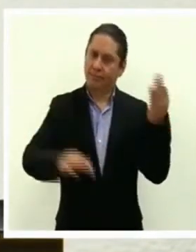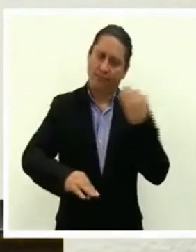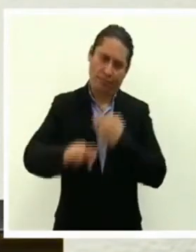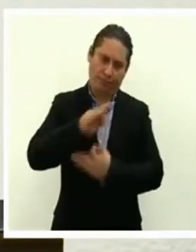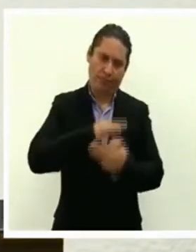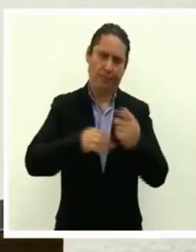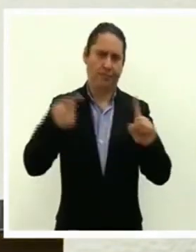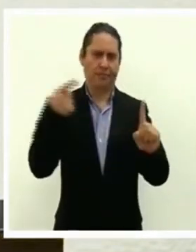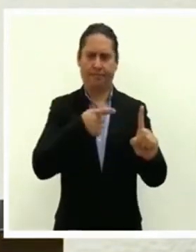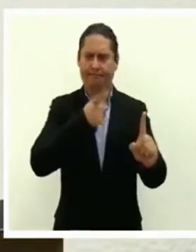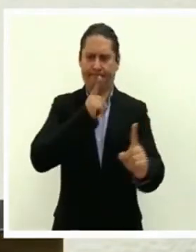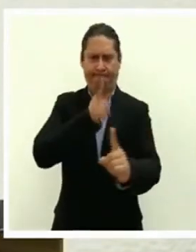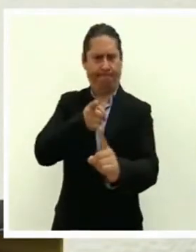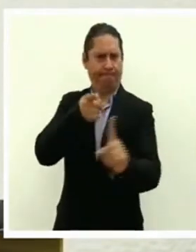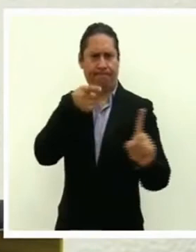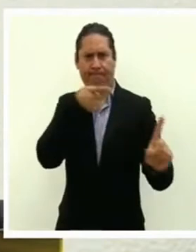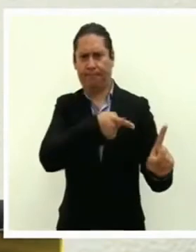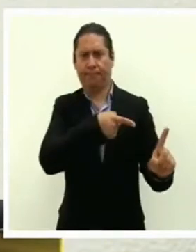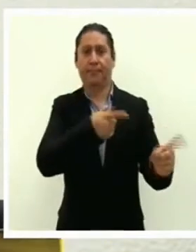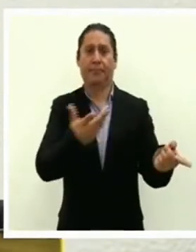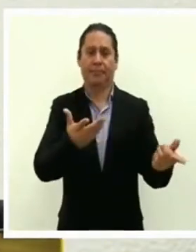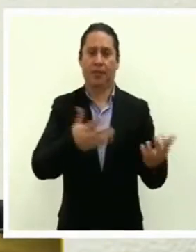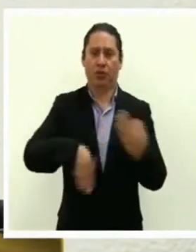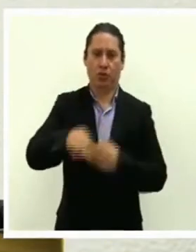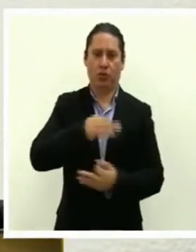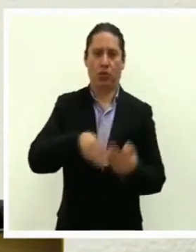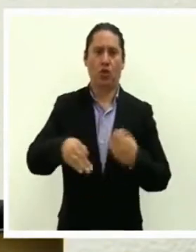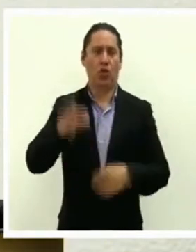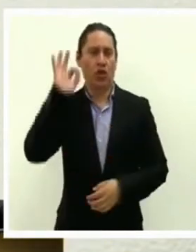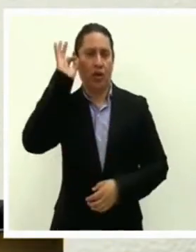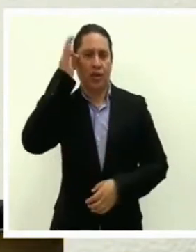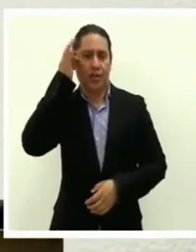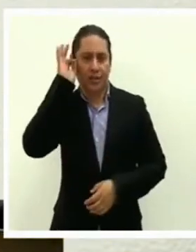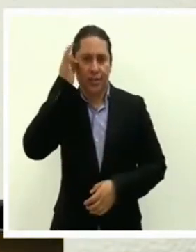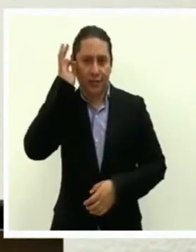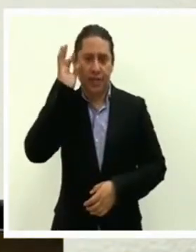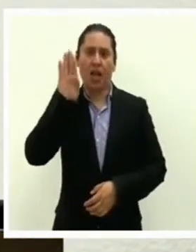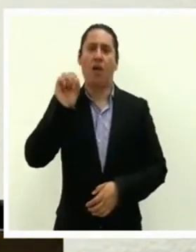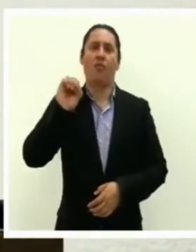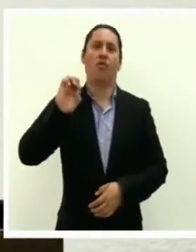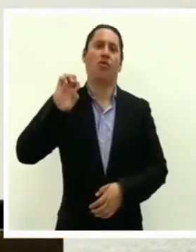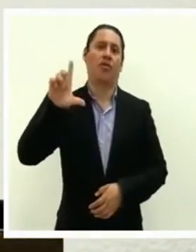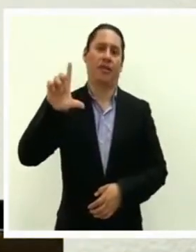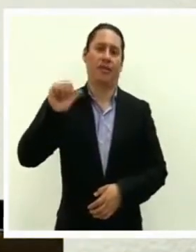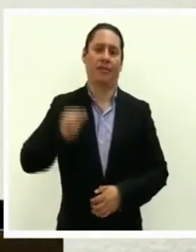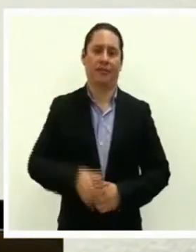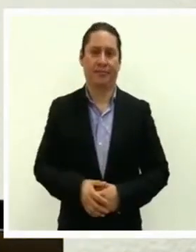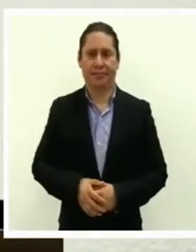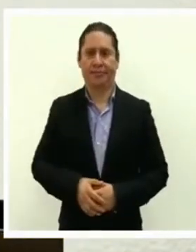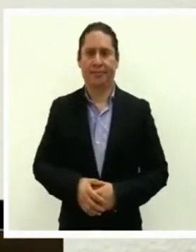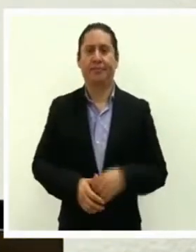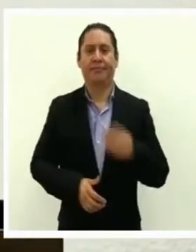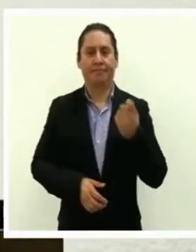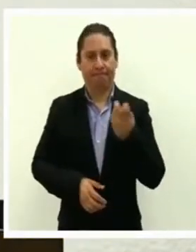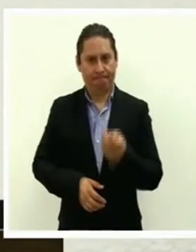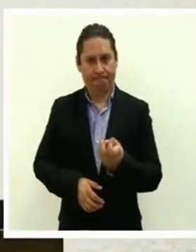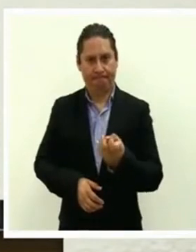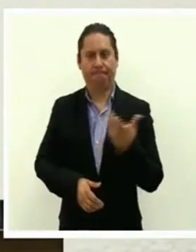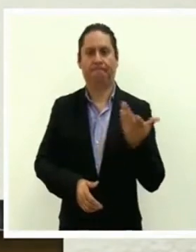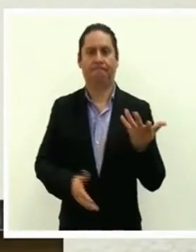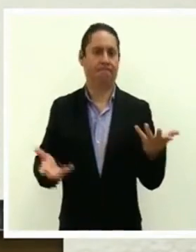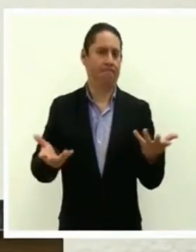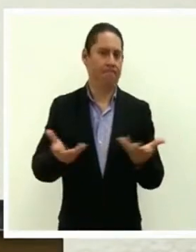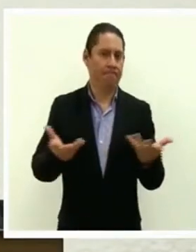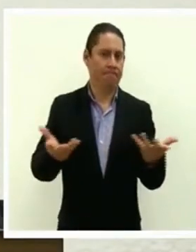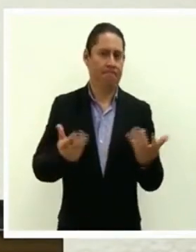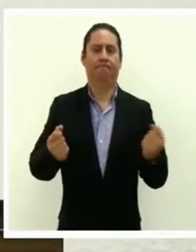diversos señalamientos realizados por las y los servidores públicos del municipio de Bochil, así como en su momento se proceda